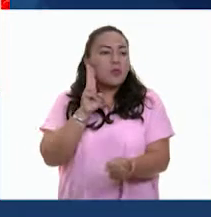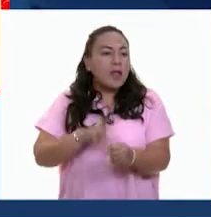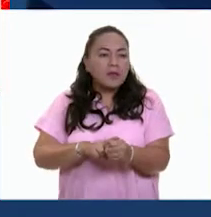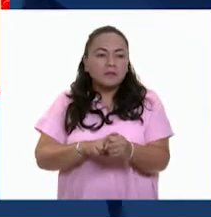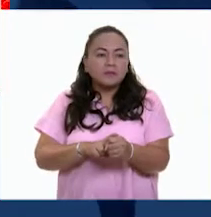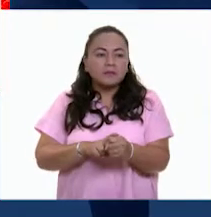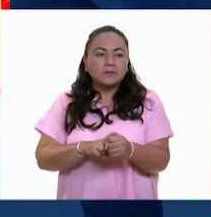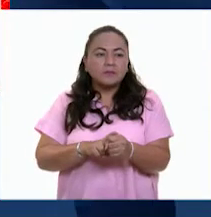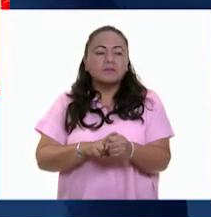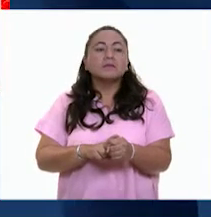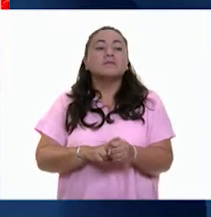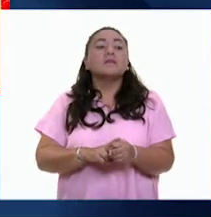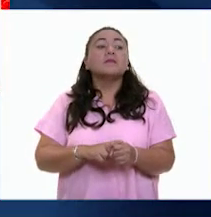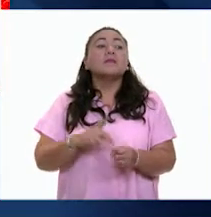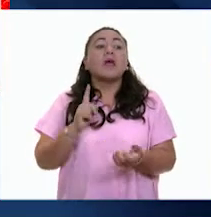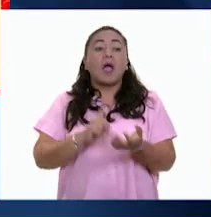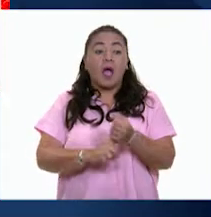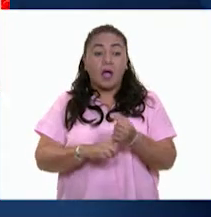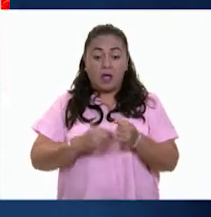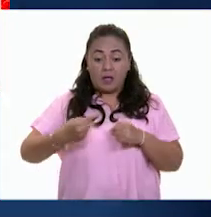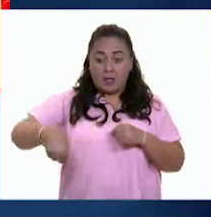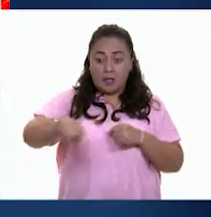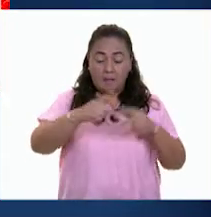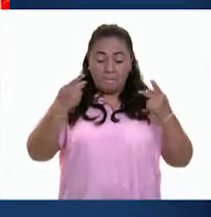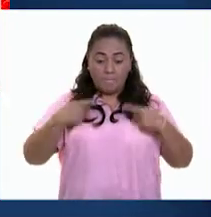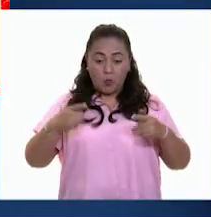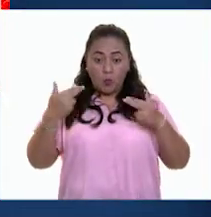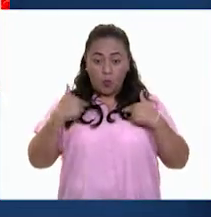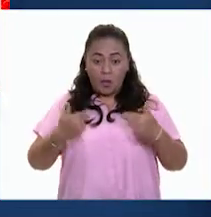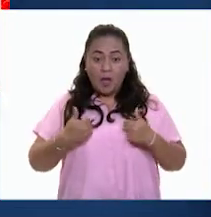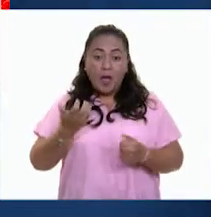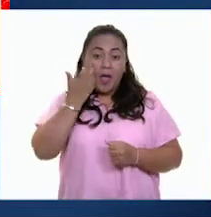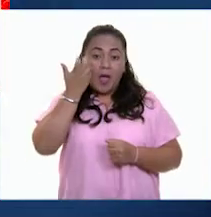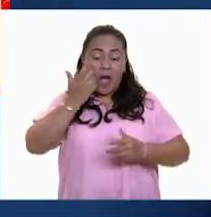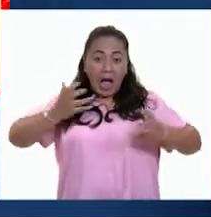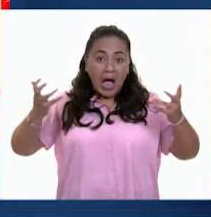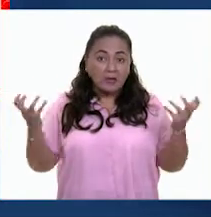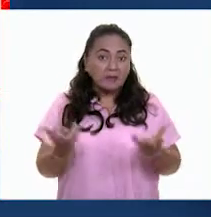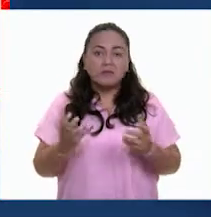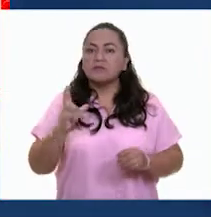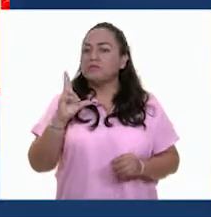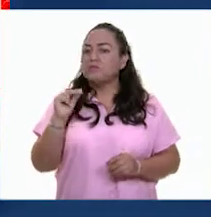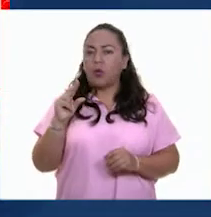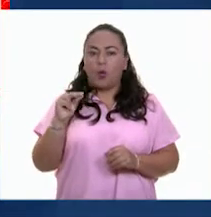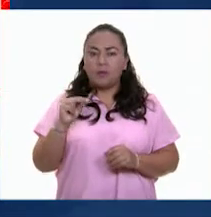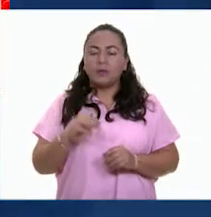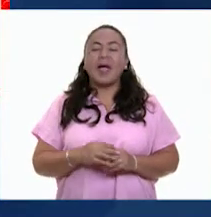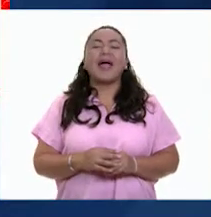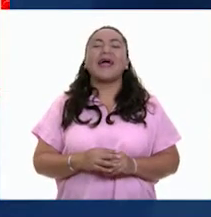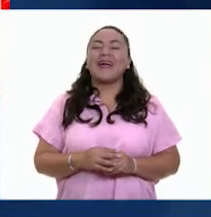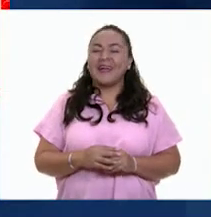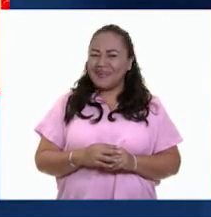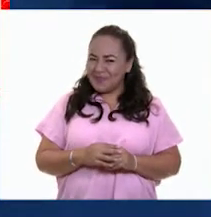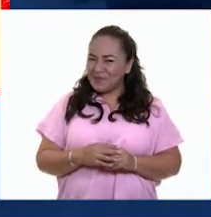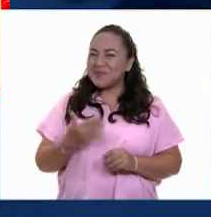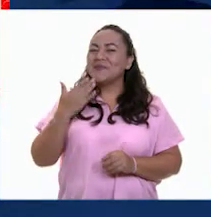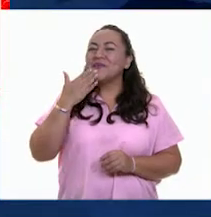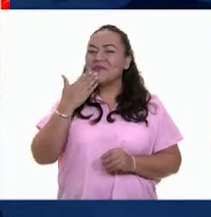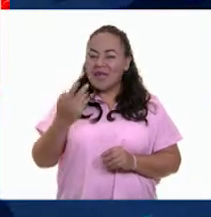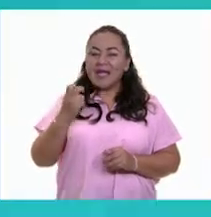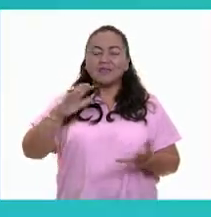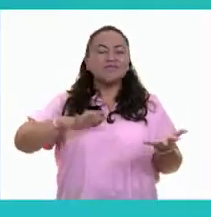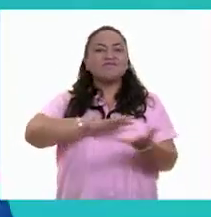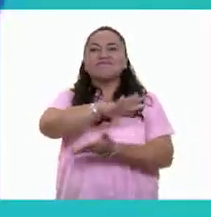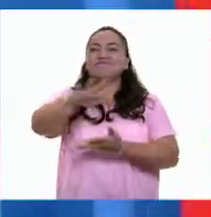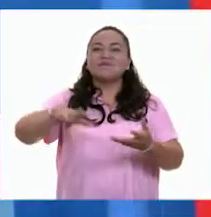naturaleza. Uh-huh. Es decir, que no es provocado por la acción humana. Oh, muy bien, correcto. Entonces, ¿sí? Larisa, ¿nos puedes